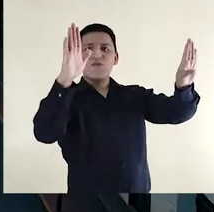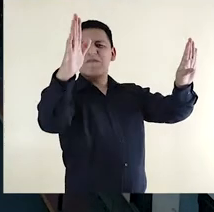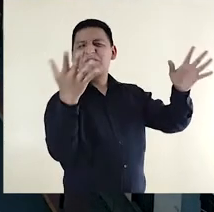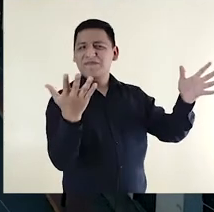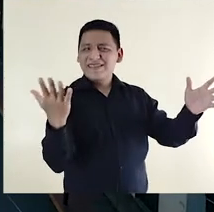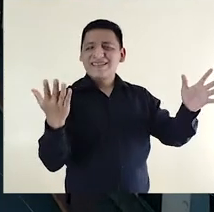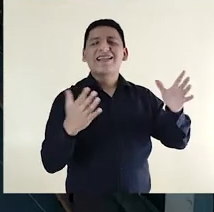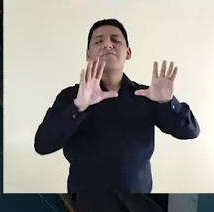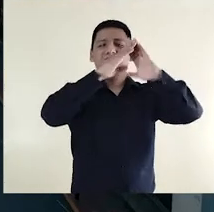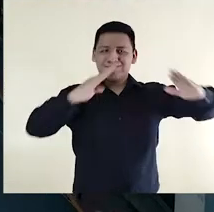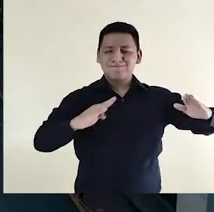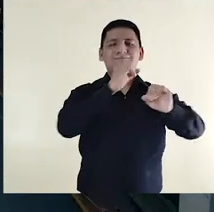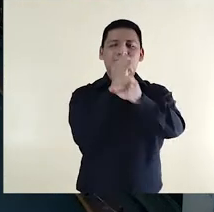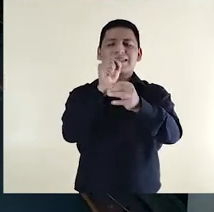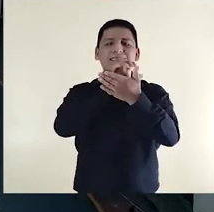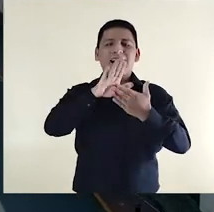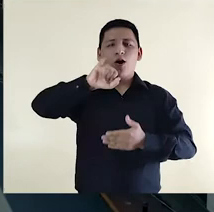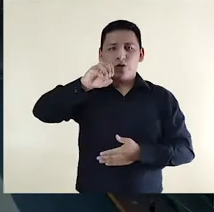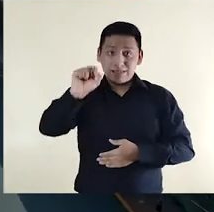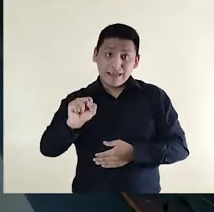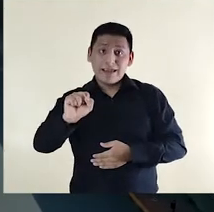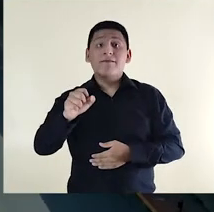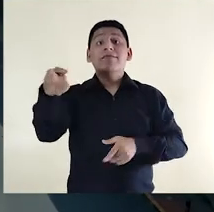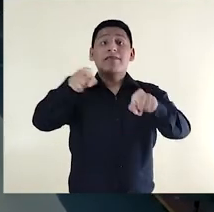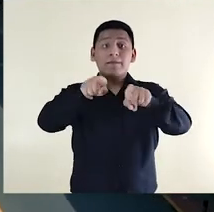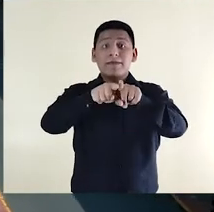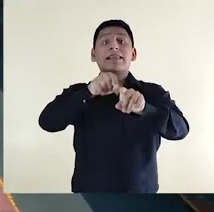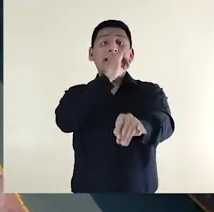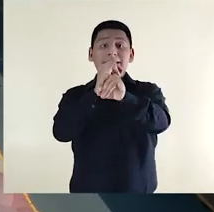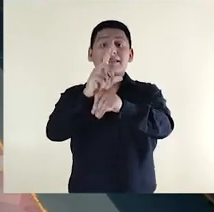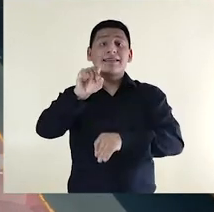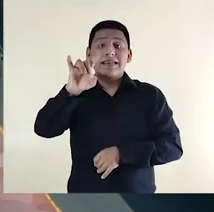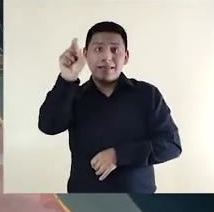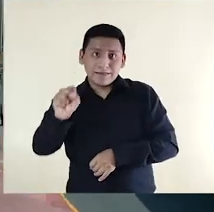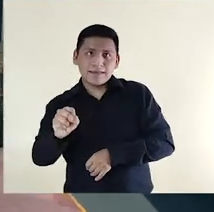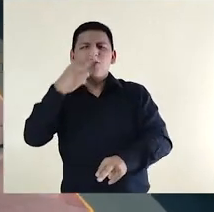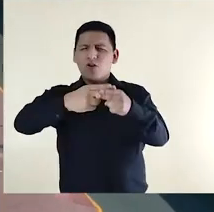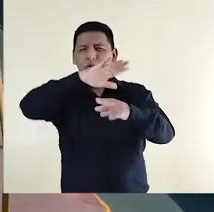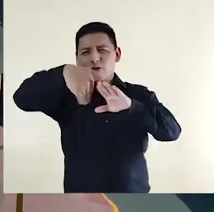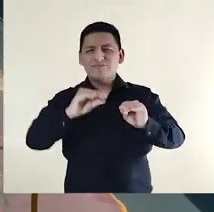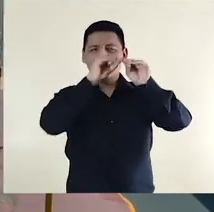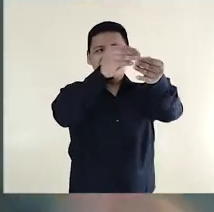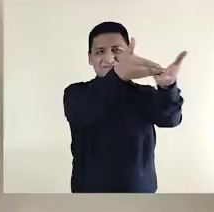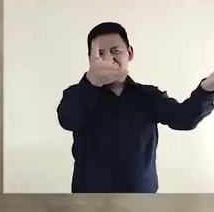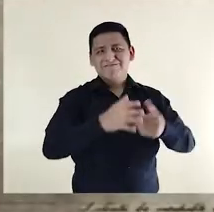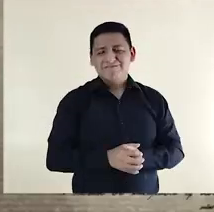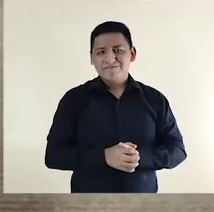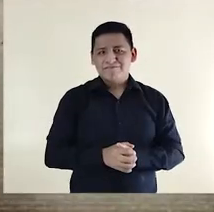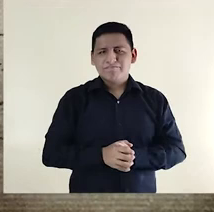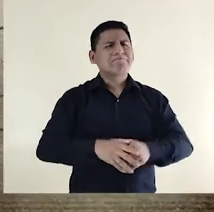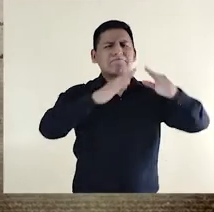gran complejo de la Iglesia de San José y el Monasterio de las Concepcionistas Descalzas, que es el nombre completo del recinto.